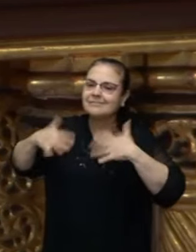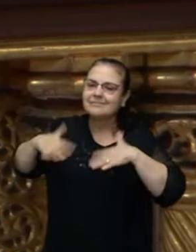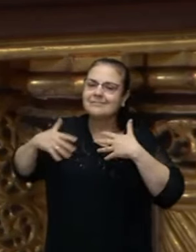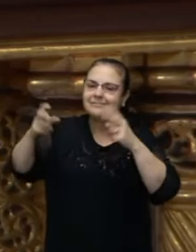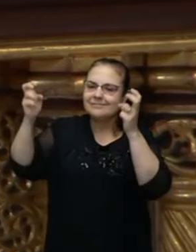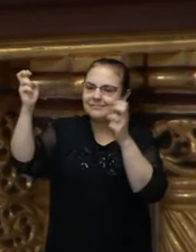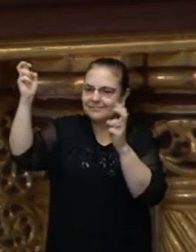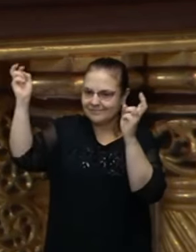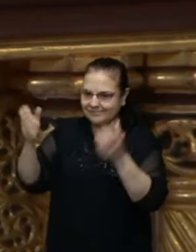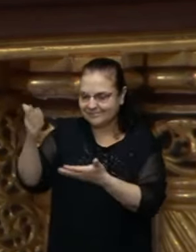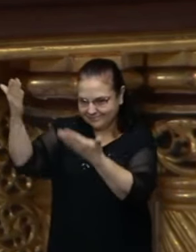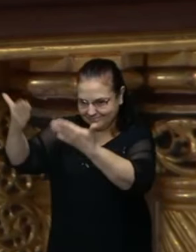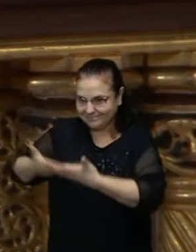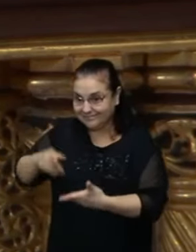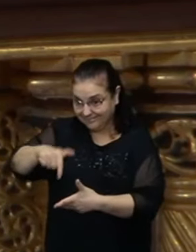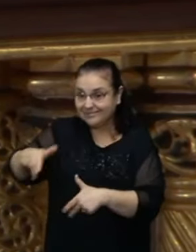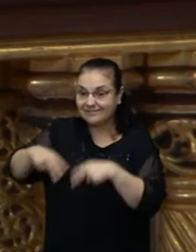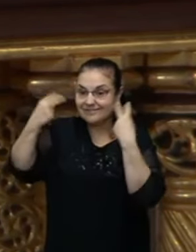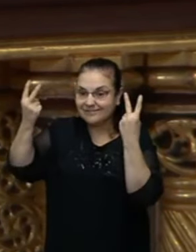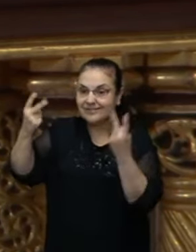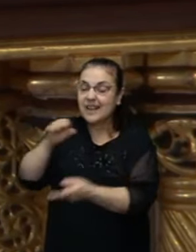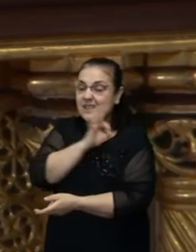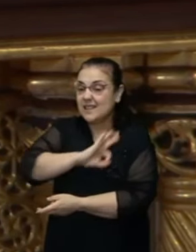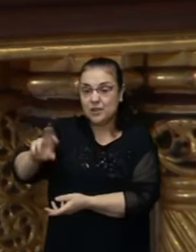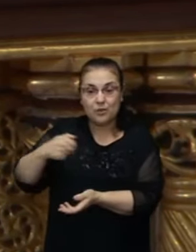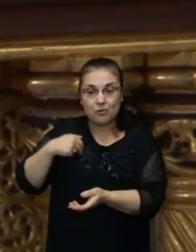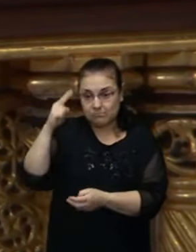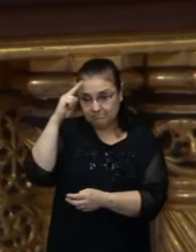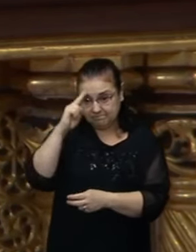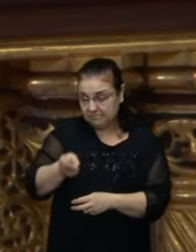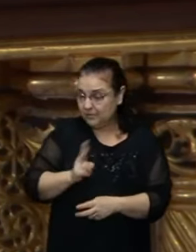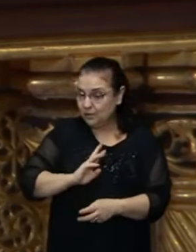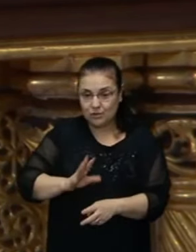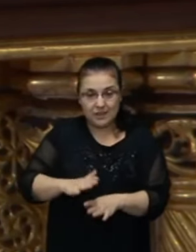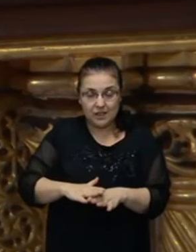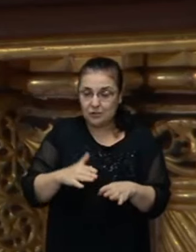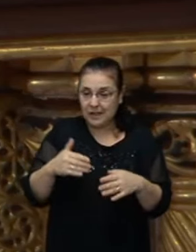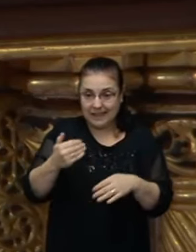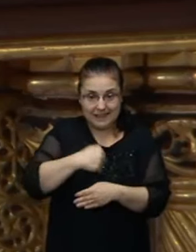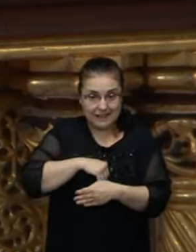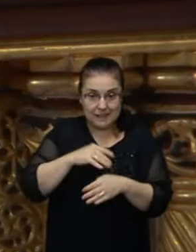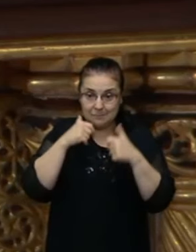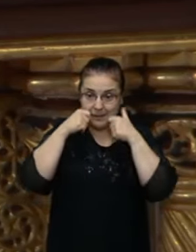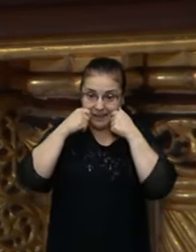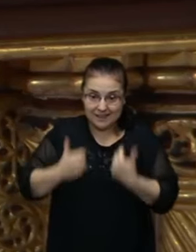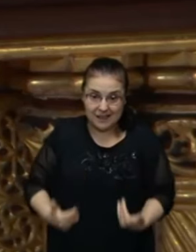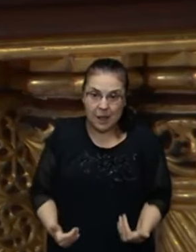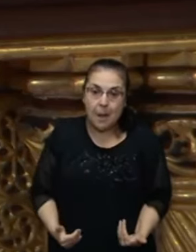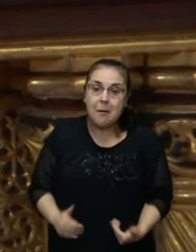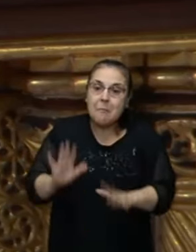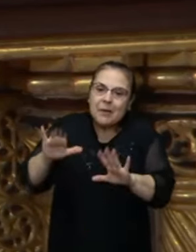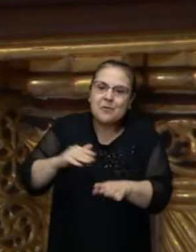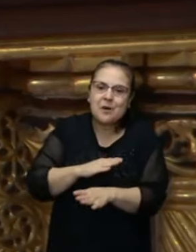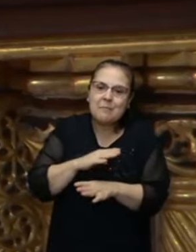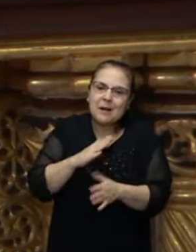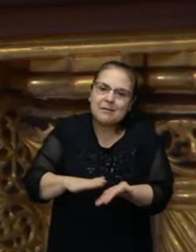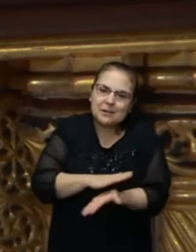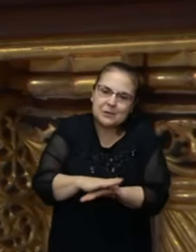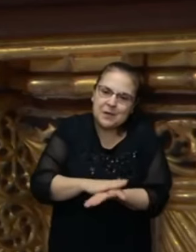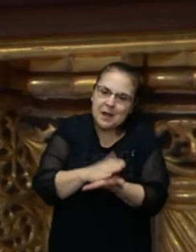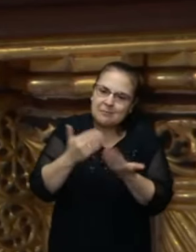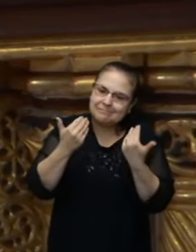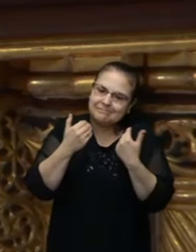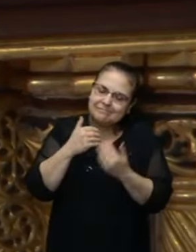Dichosos los invitados a esta cena. Señor, no soy digno de que entres en mi casa, pero una